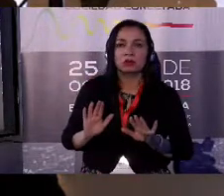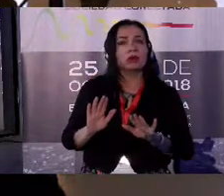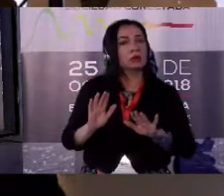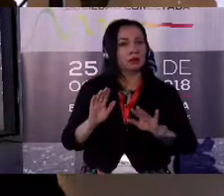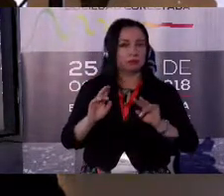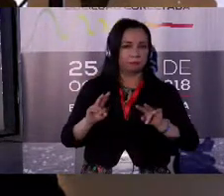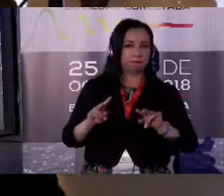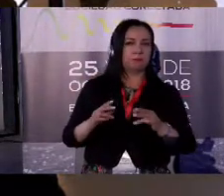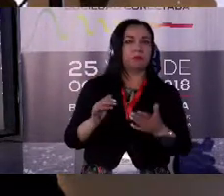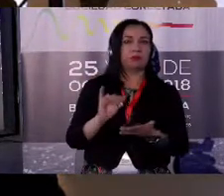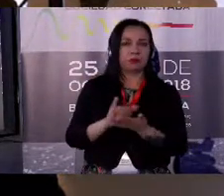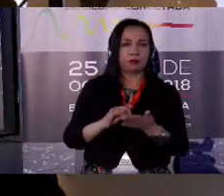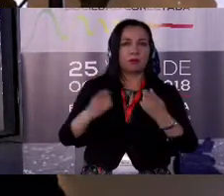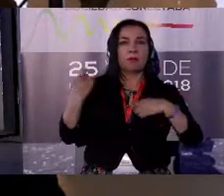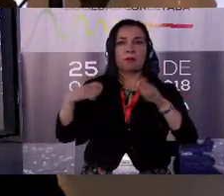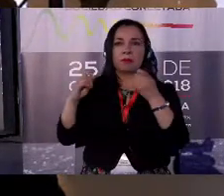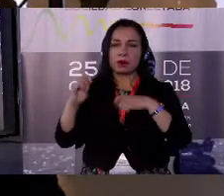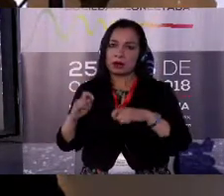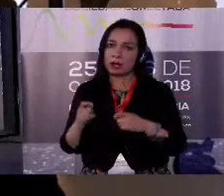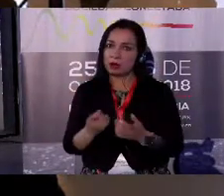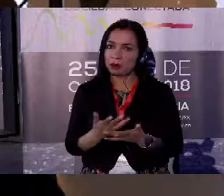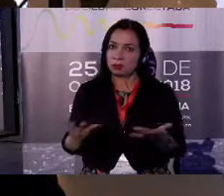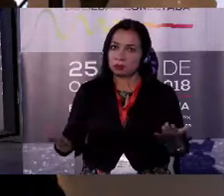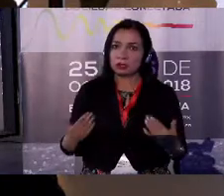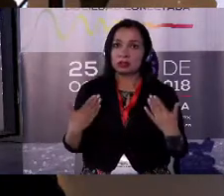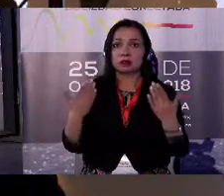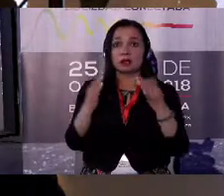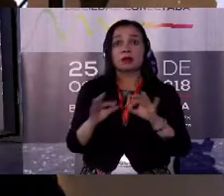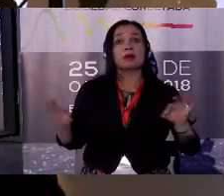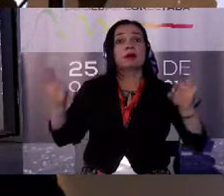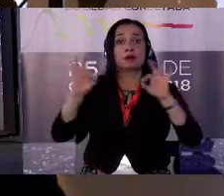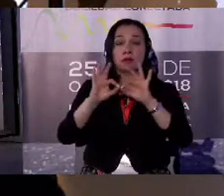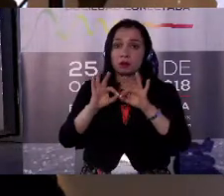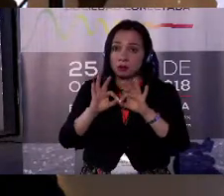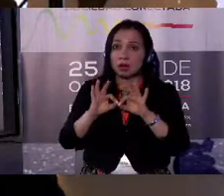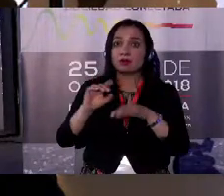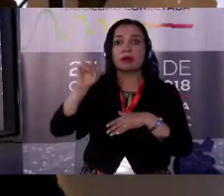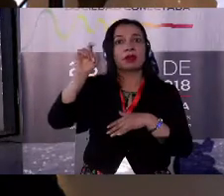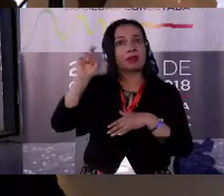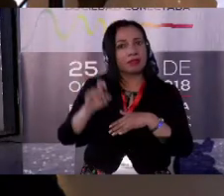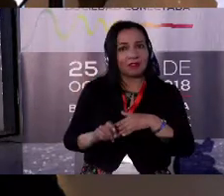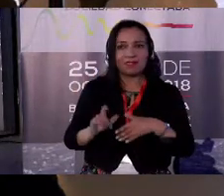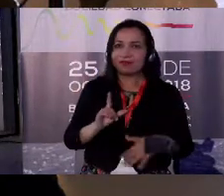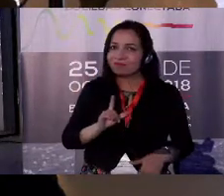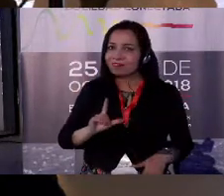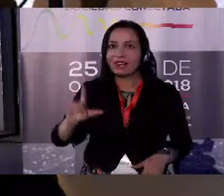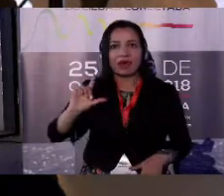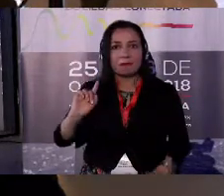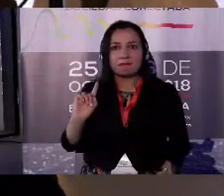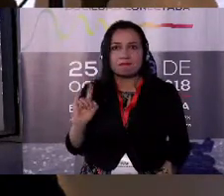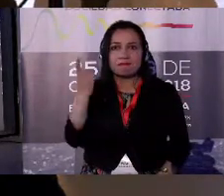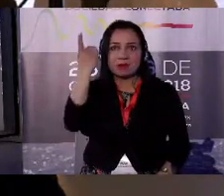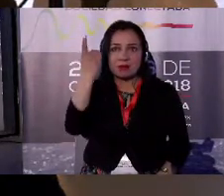funcionó en cuanto a mercadeo. Entonces, sí es importante estar en la vanguardia, ser los primeros.